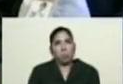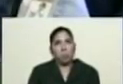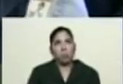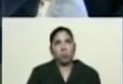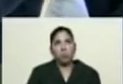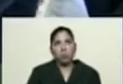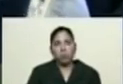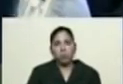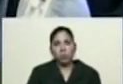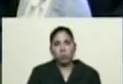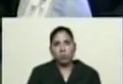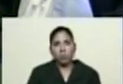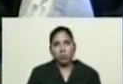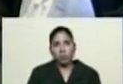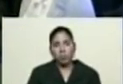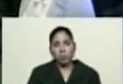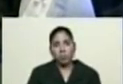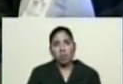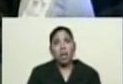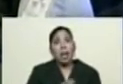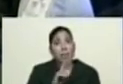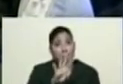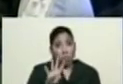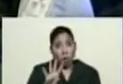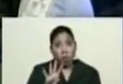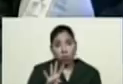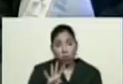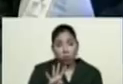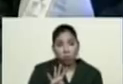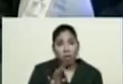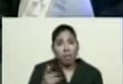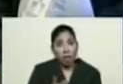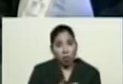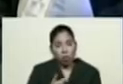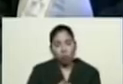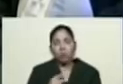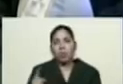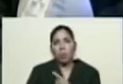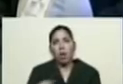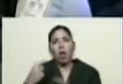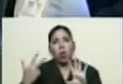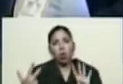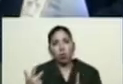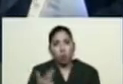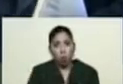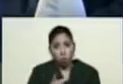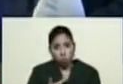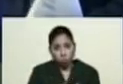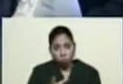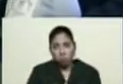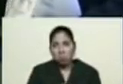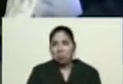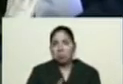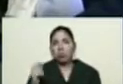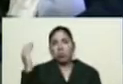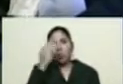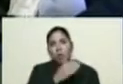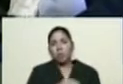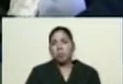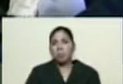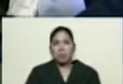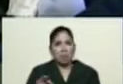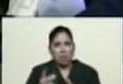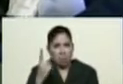con las sanciones de Donald Trump. Eso fue el 24 de agosto, pero el 8 de agosto ya el señor Trump había dicho, sin que nadie le